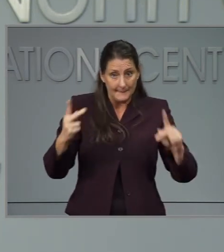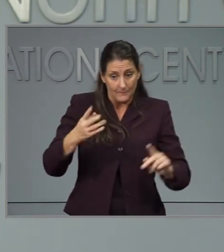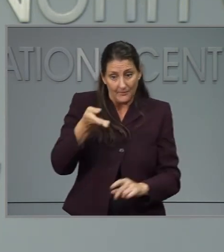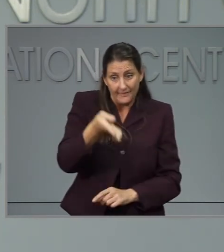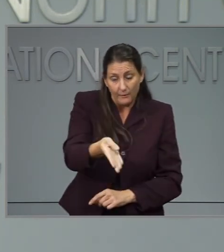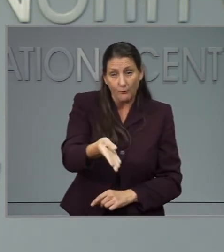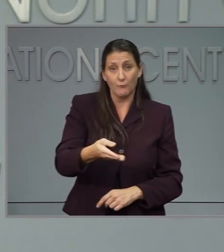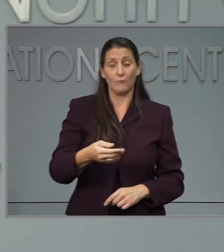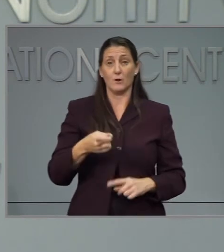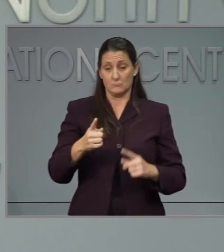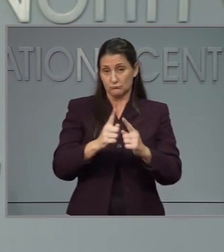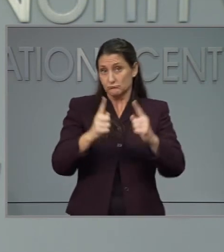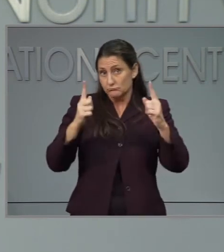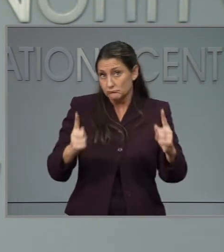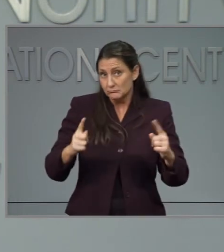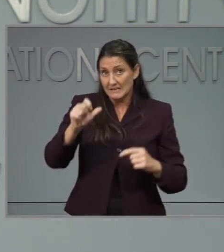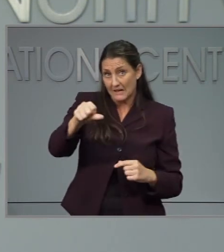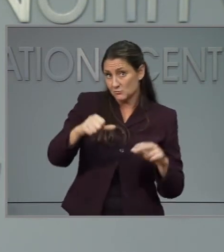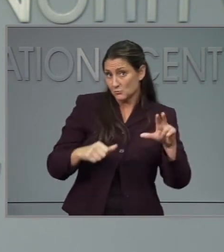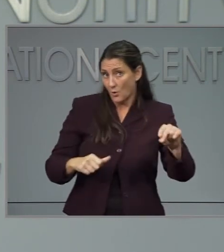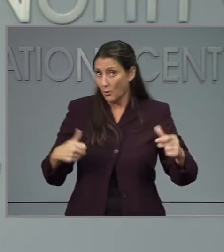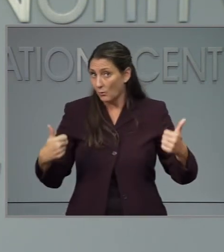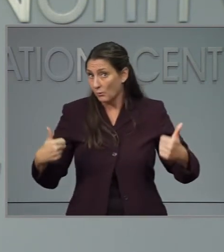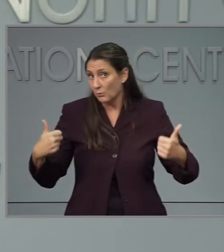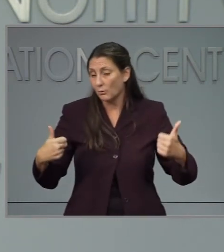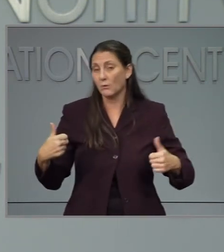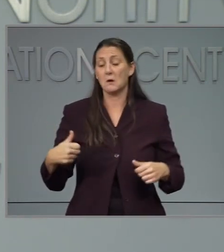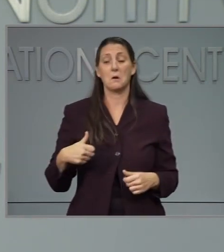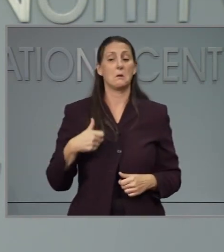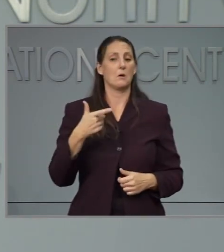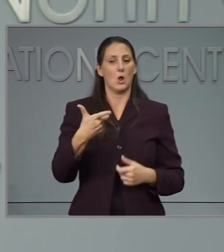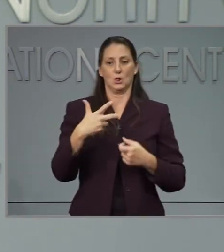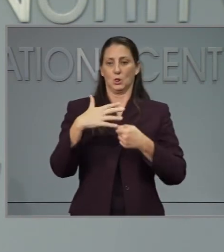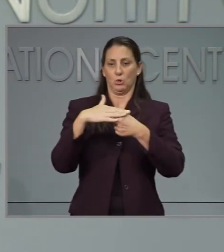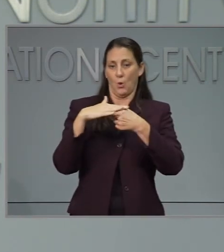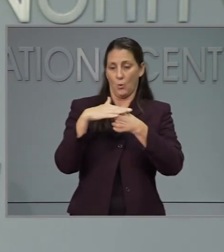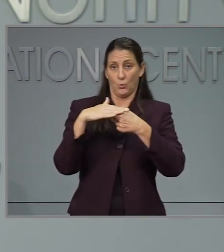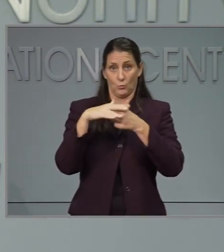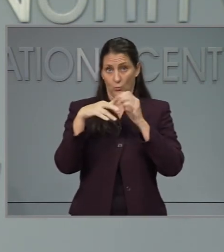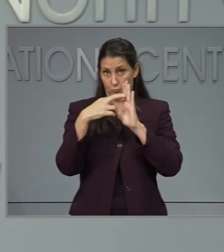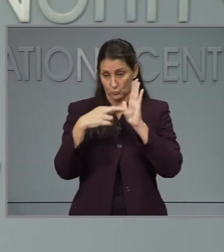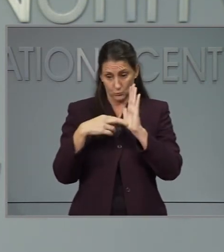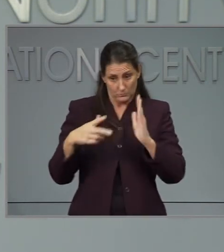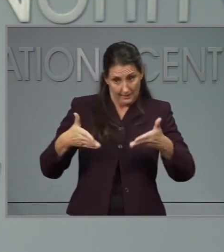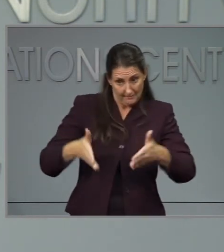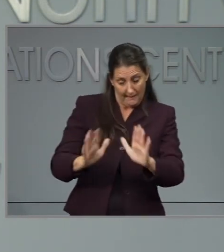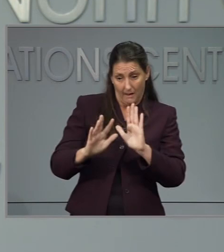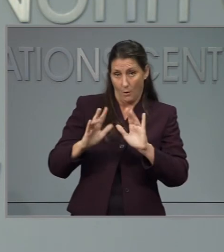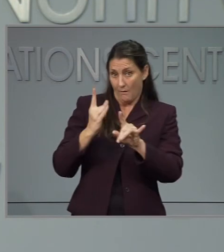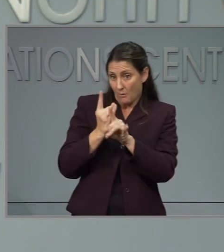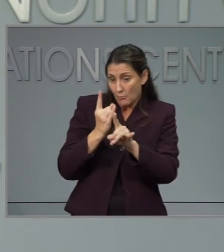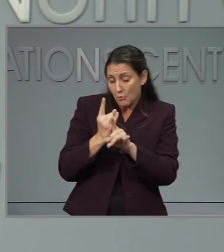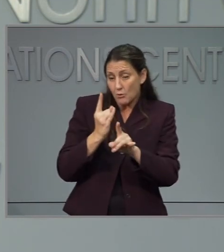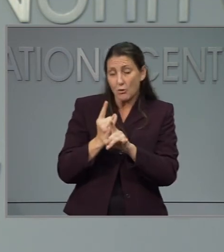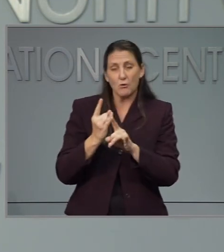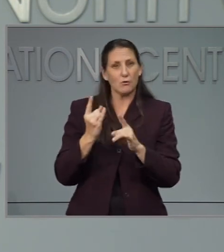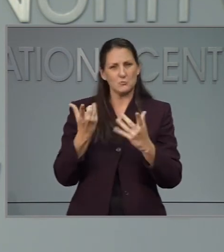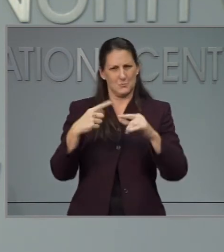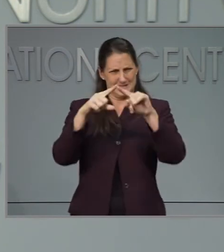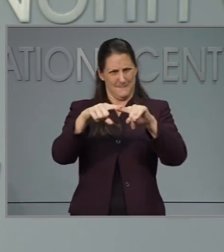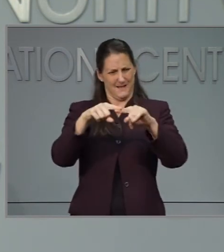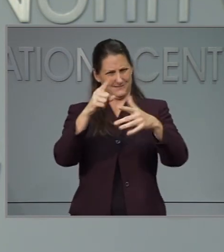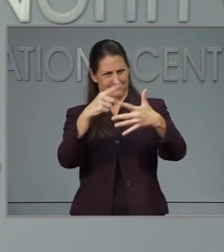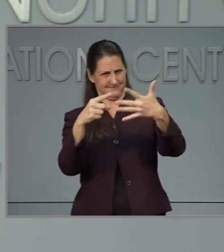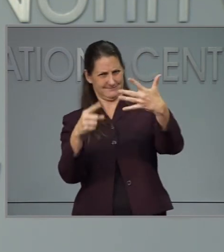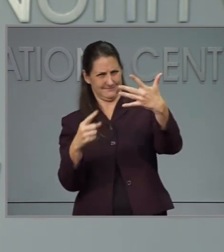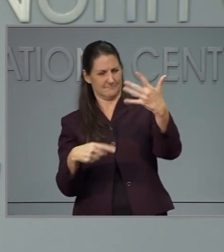los límites de reuniones masivas y también en algunos lugares va a poder tener alcohol y depende de